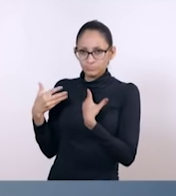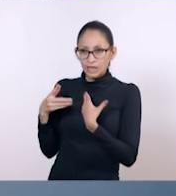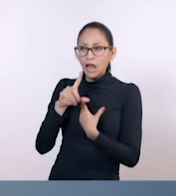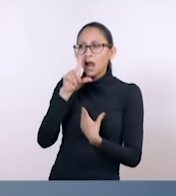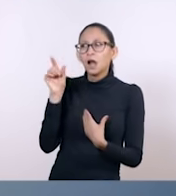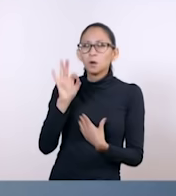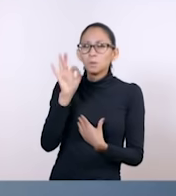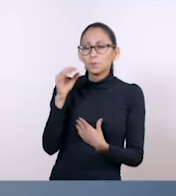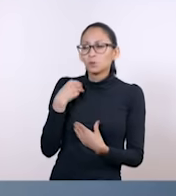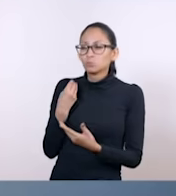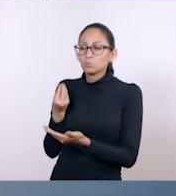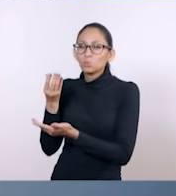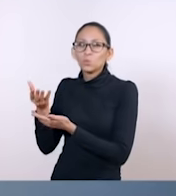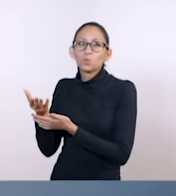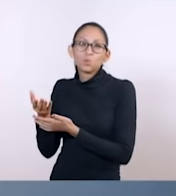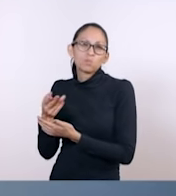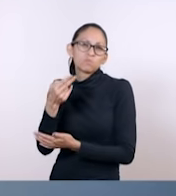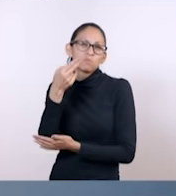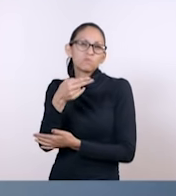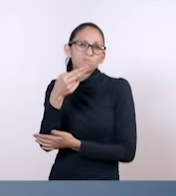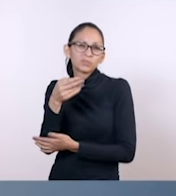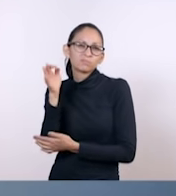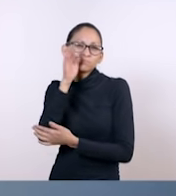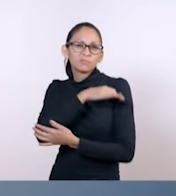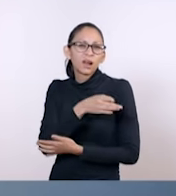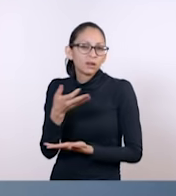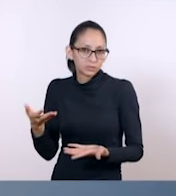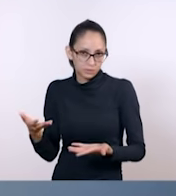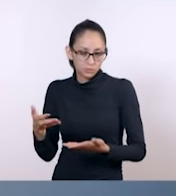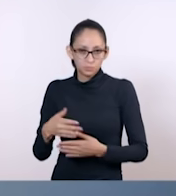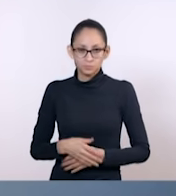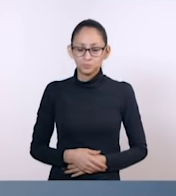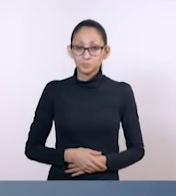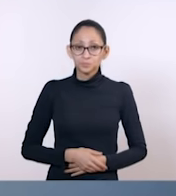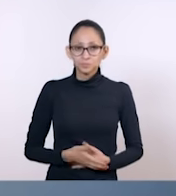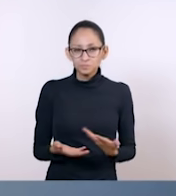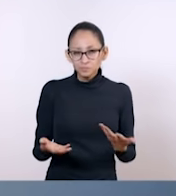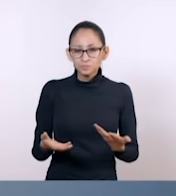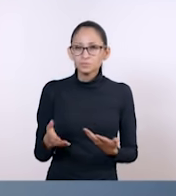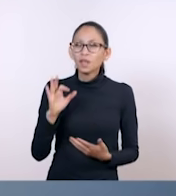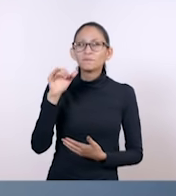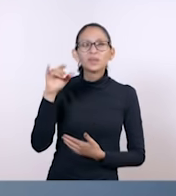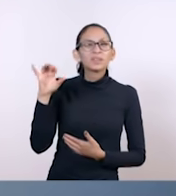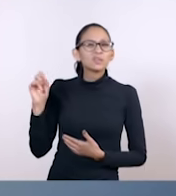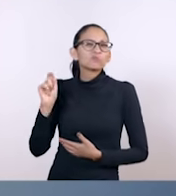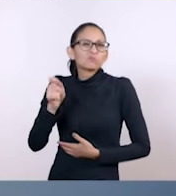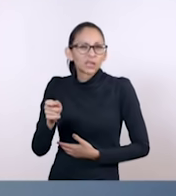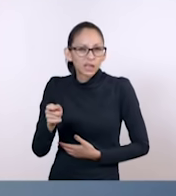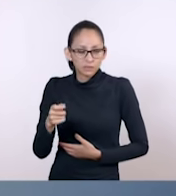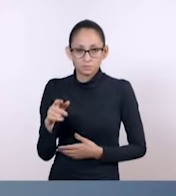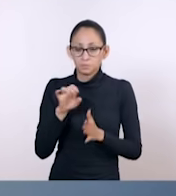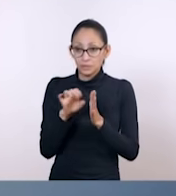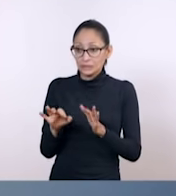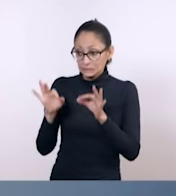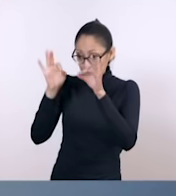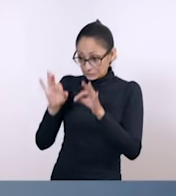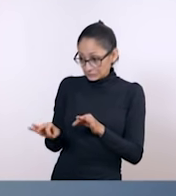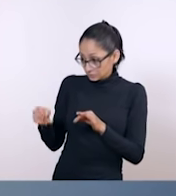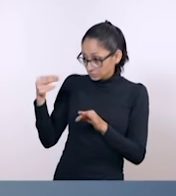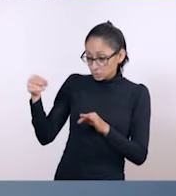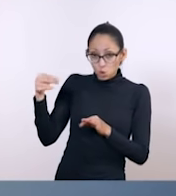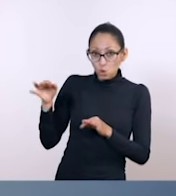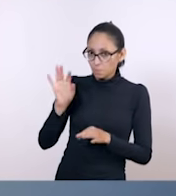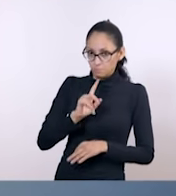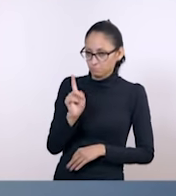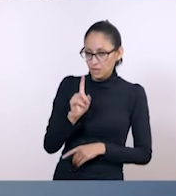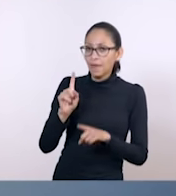ponemos un nombre ficticio? ¿Ficticio? Sí, mira, es que no es así su nombre,